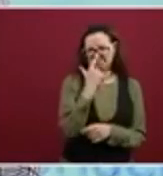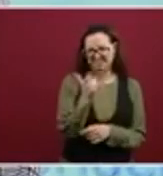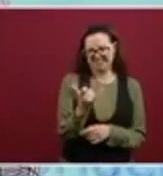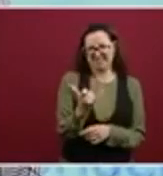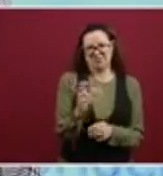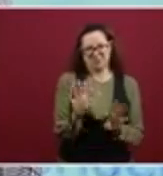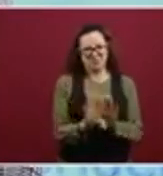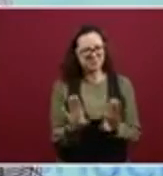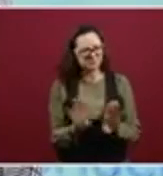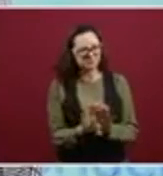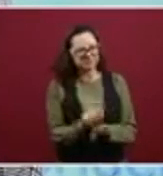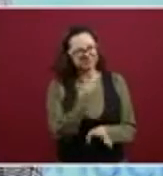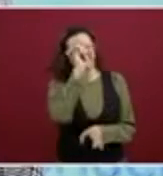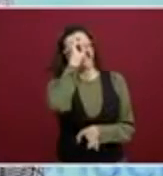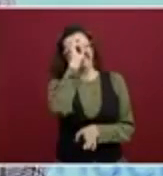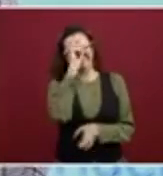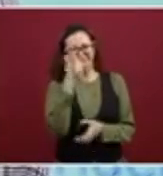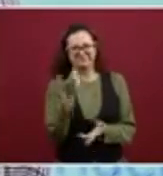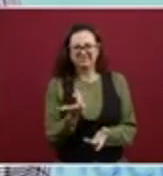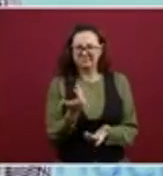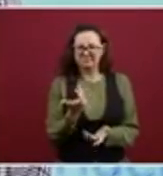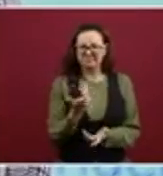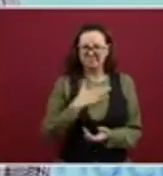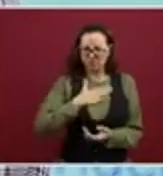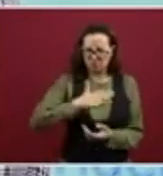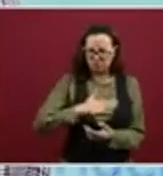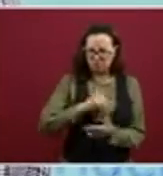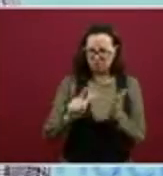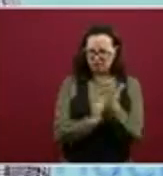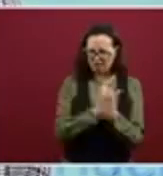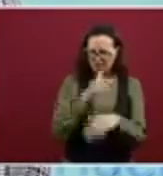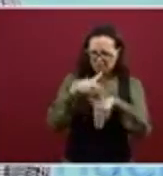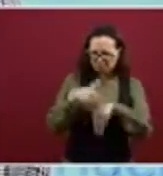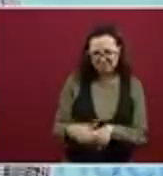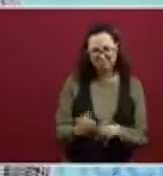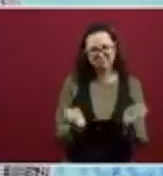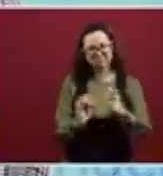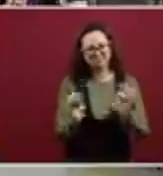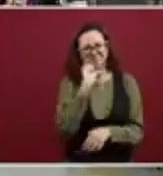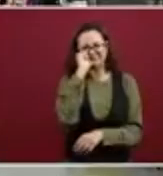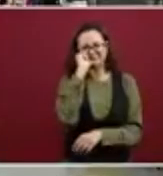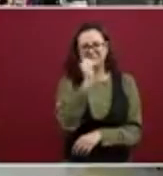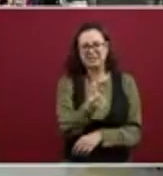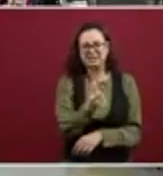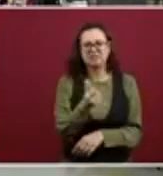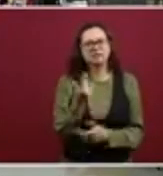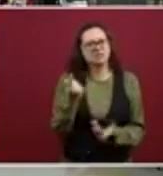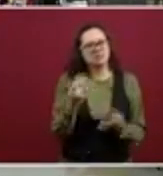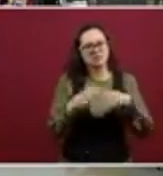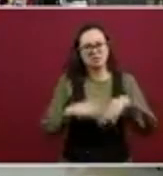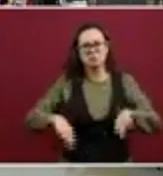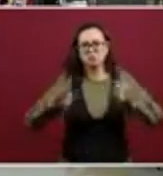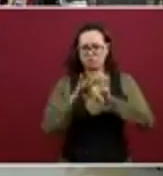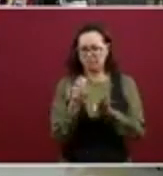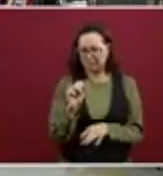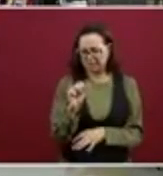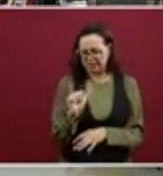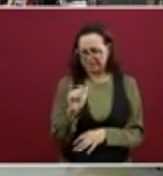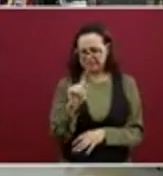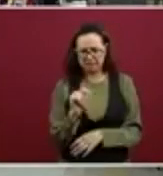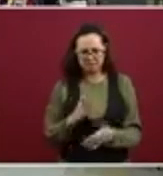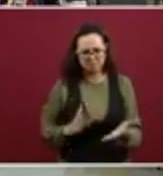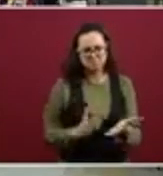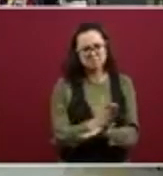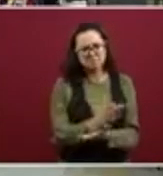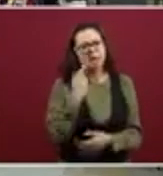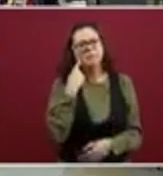tema cuestionable en términos de Estado de Derecho, porque las facultades de comprobación son fundamentales para el fisco, quién cumplió, quién no